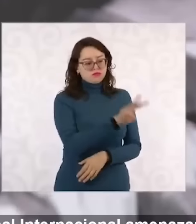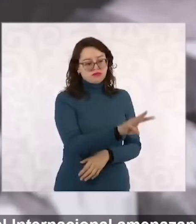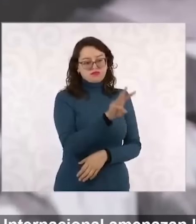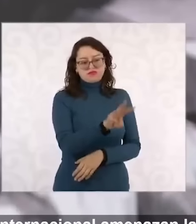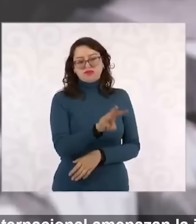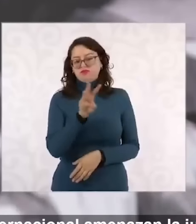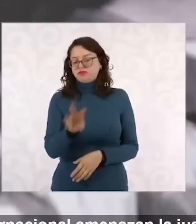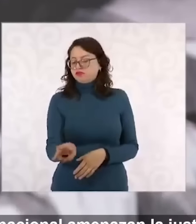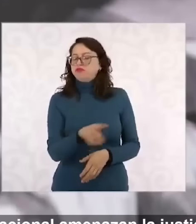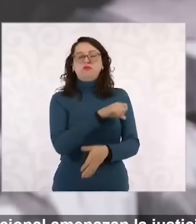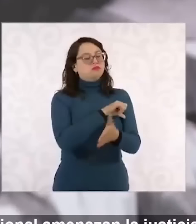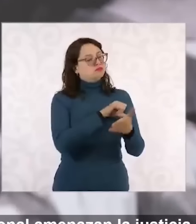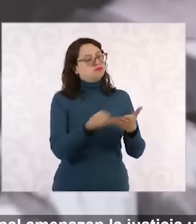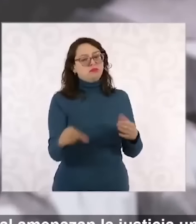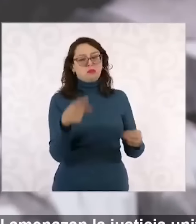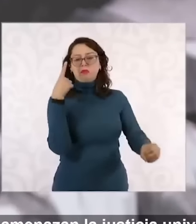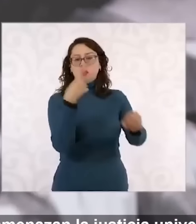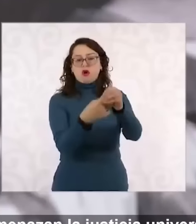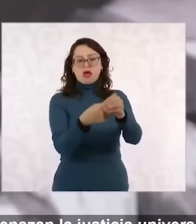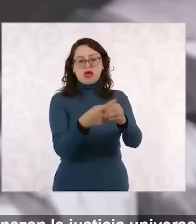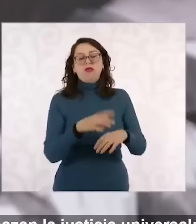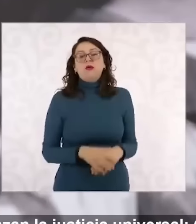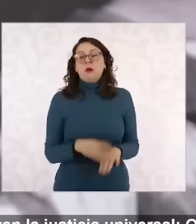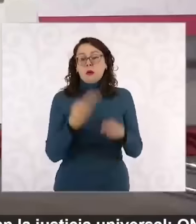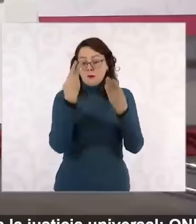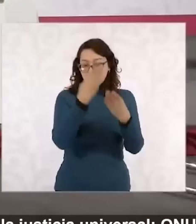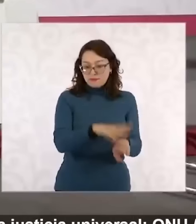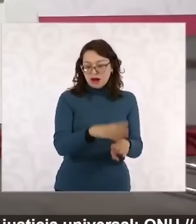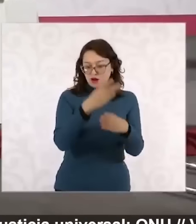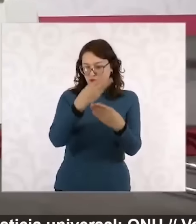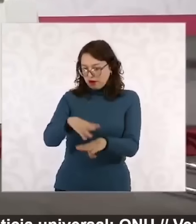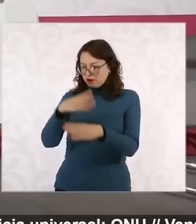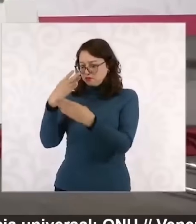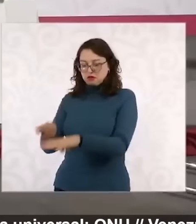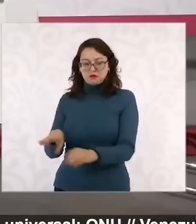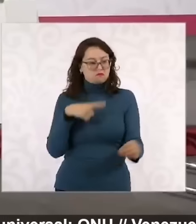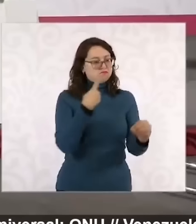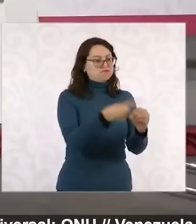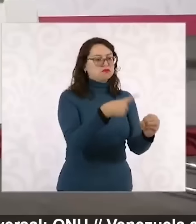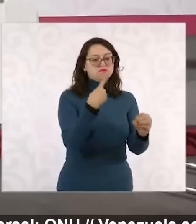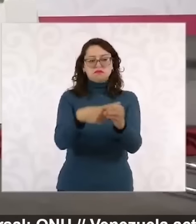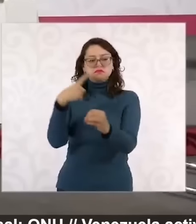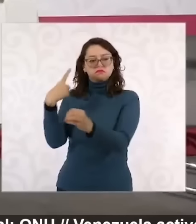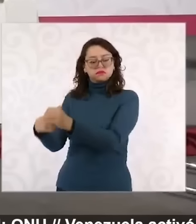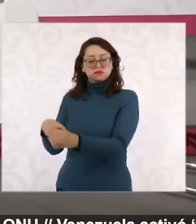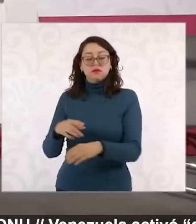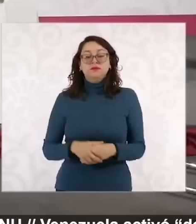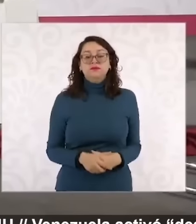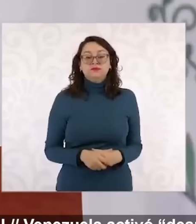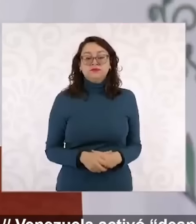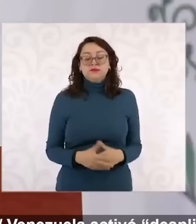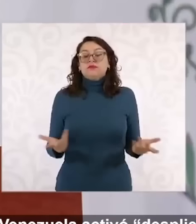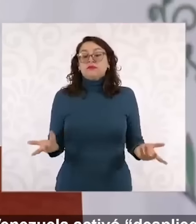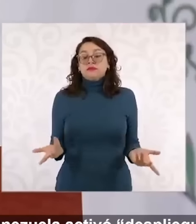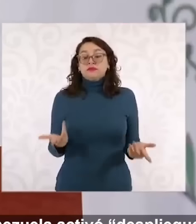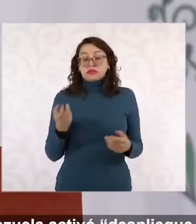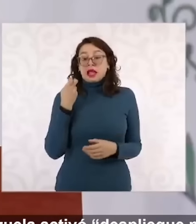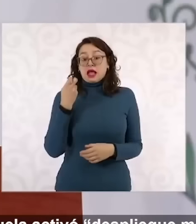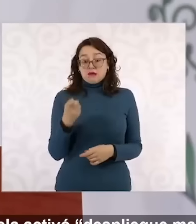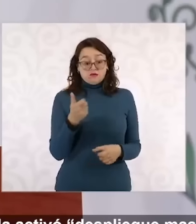casinos virtuales, bloqueo de cuentas bancarias vinculadas a operaciones irregulares. A partir de estos